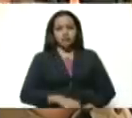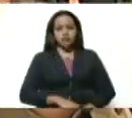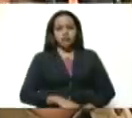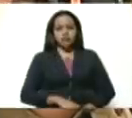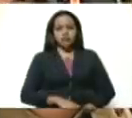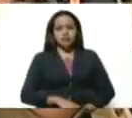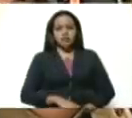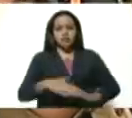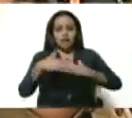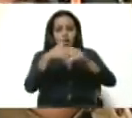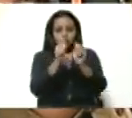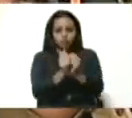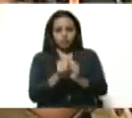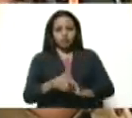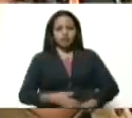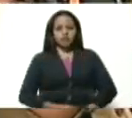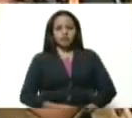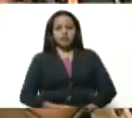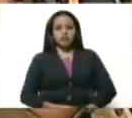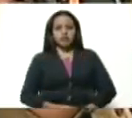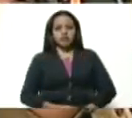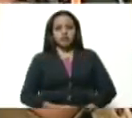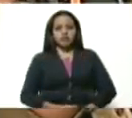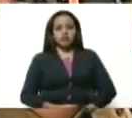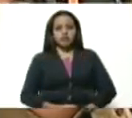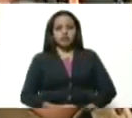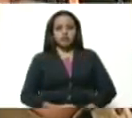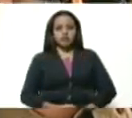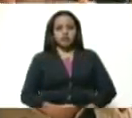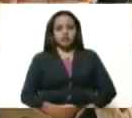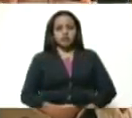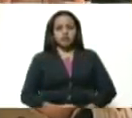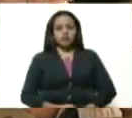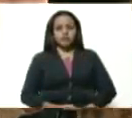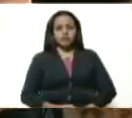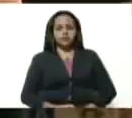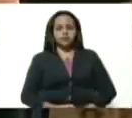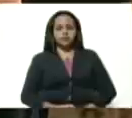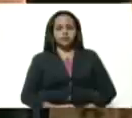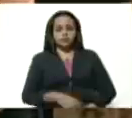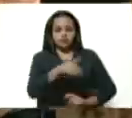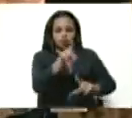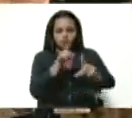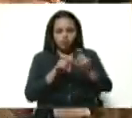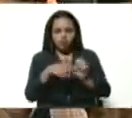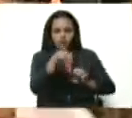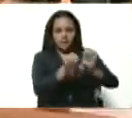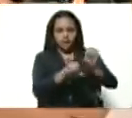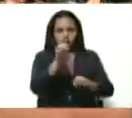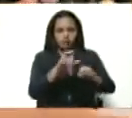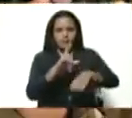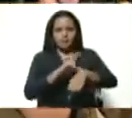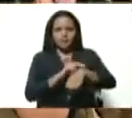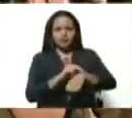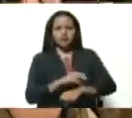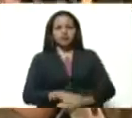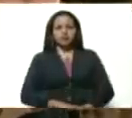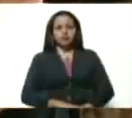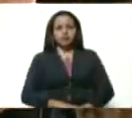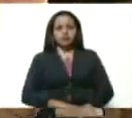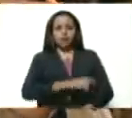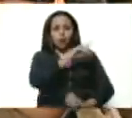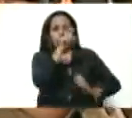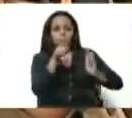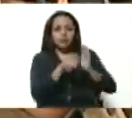anzoátegui en el municipio bolívar simón bolívar captado en la consulta de hospital centinela estos son los